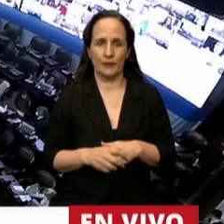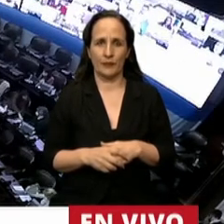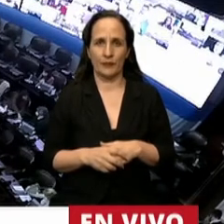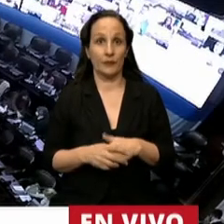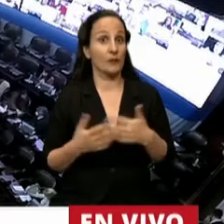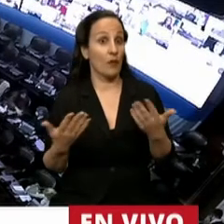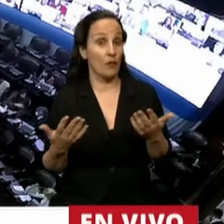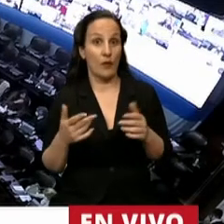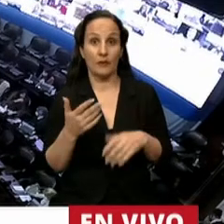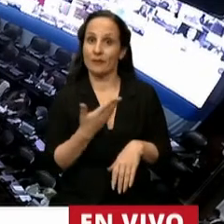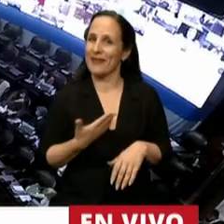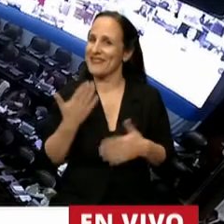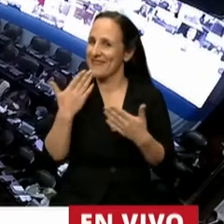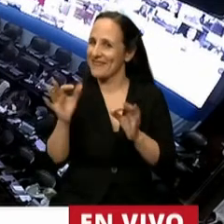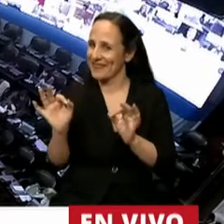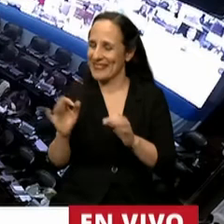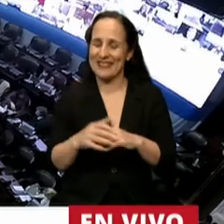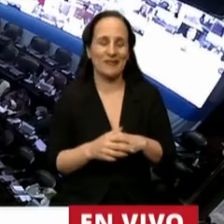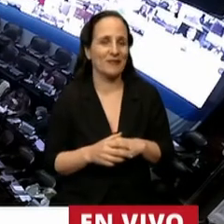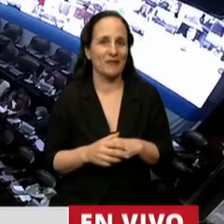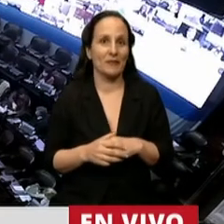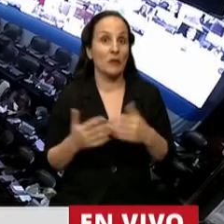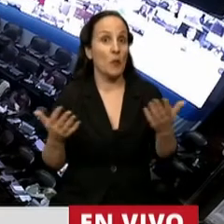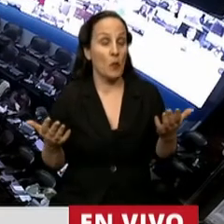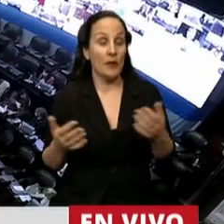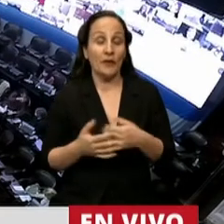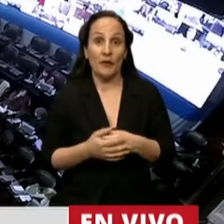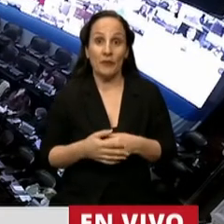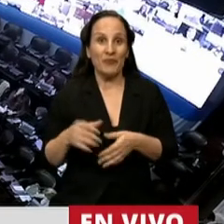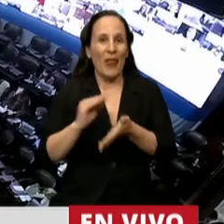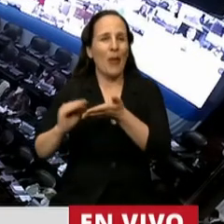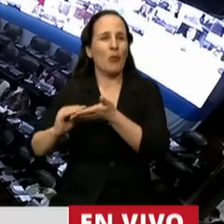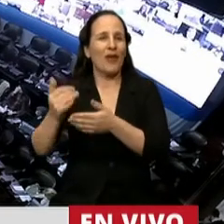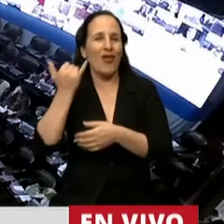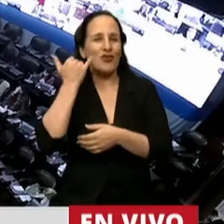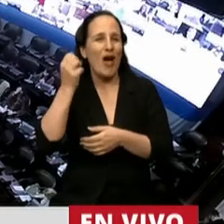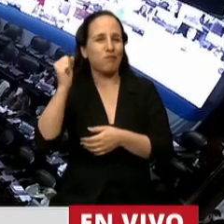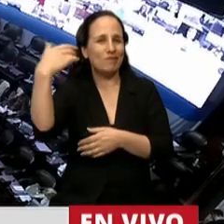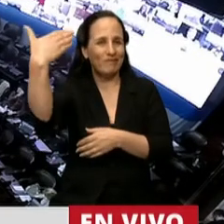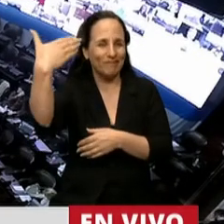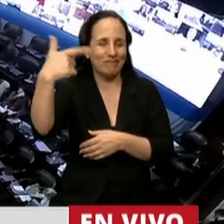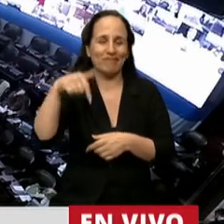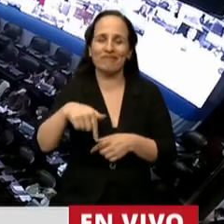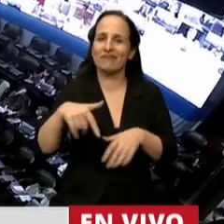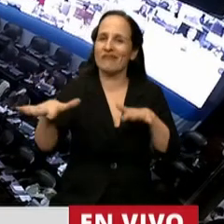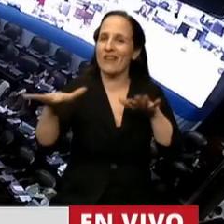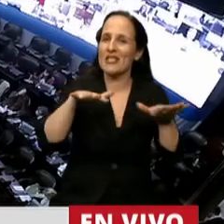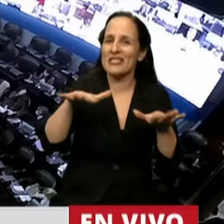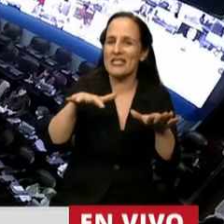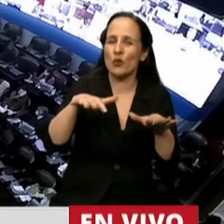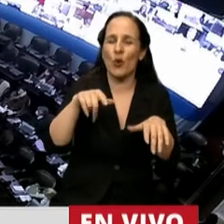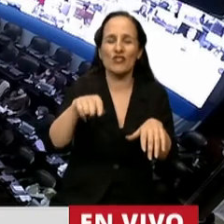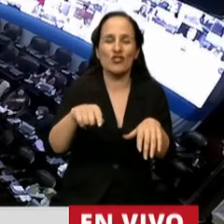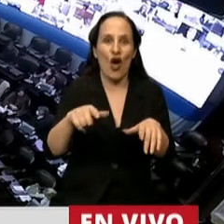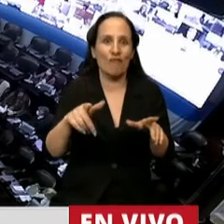Estamos, señor presidente, gracias. Estamos, como dijeran los diputados preopinantes, ante una situación evidentemente